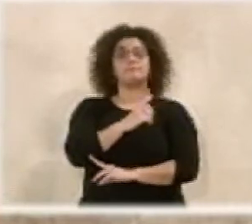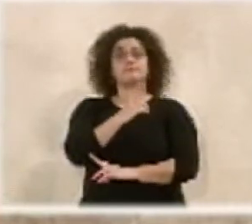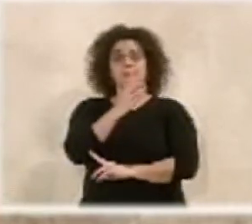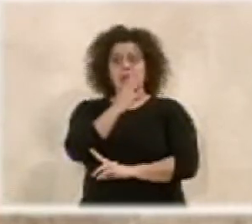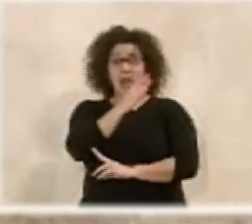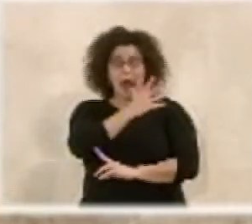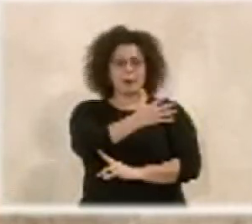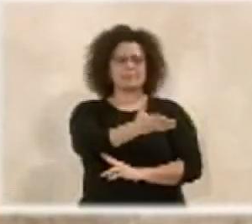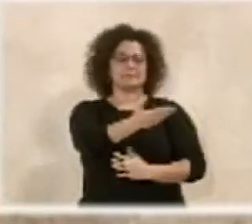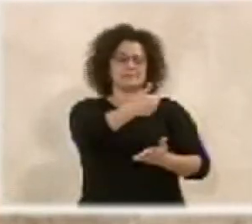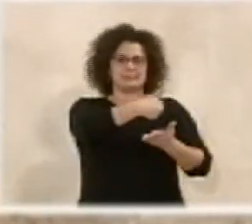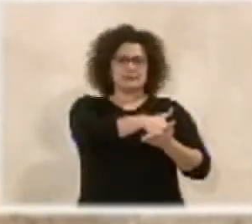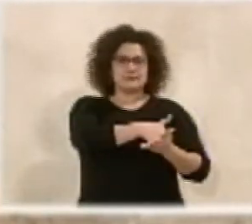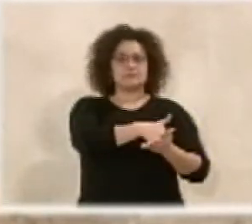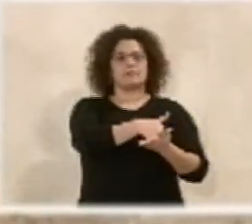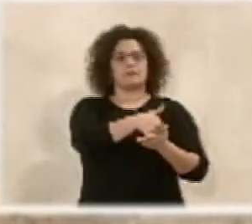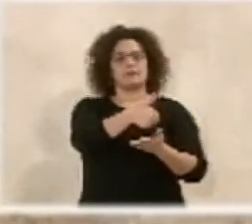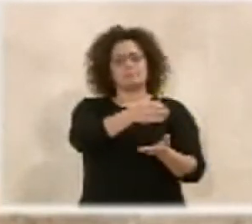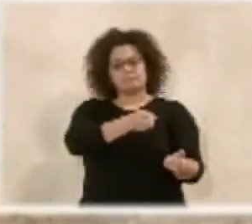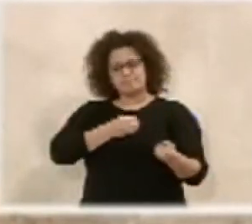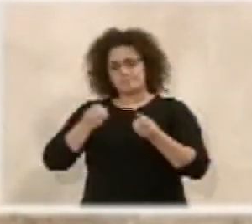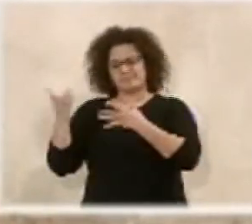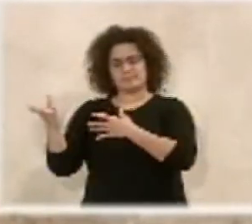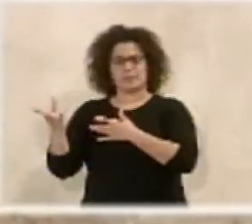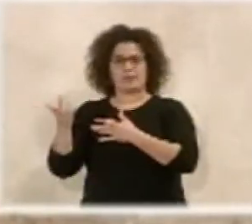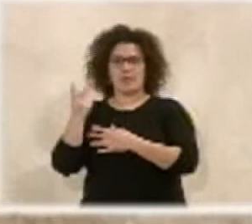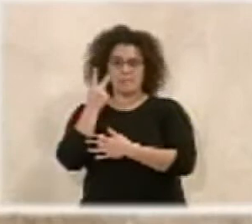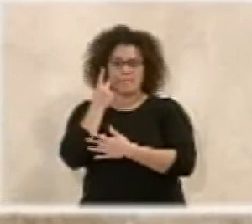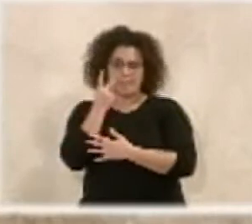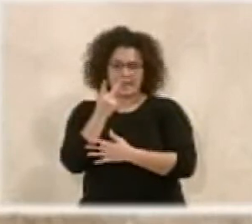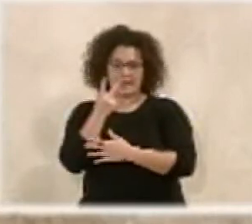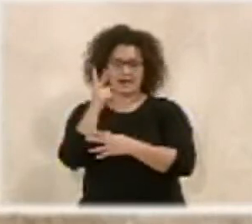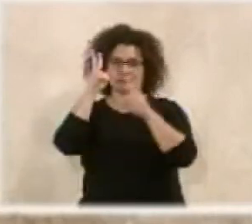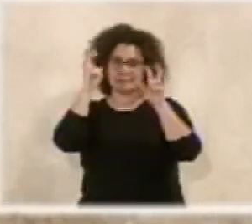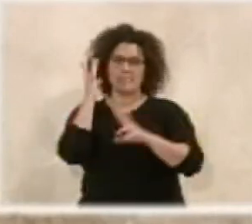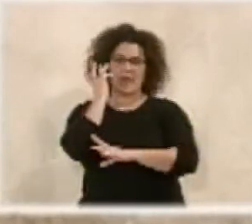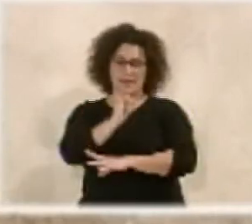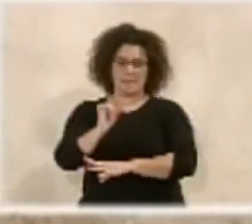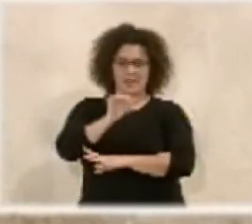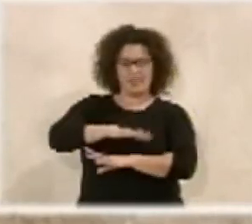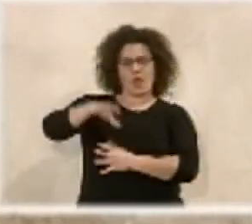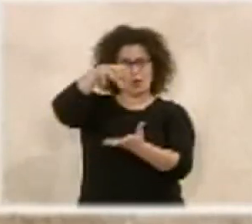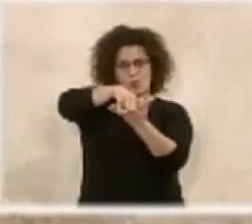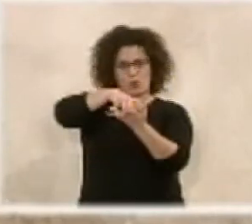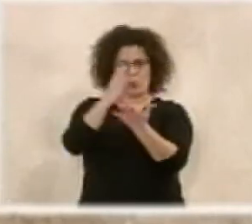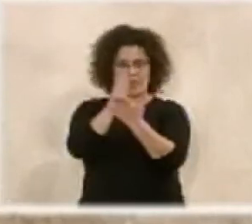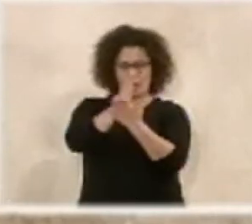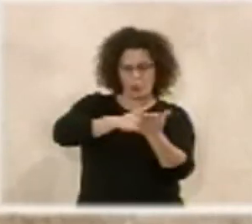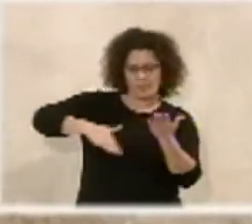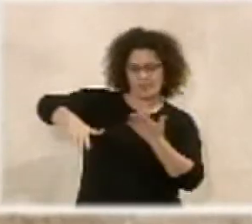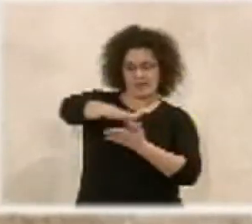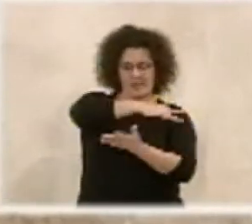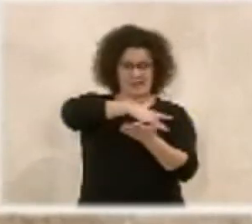me hacen hincapié en que traslade que se vigile un poco más el tema de la limpieza en el entorno del colegio, debido a